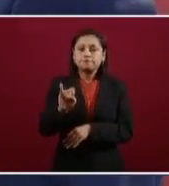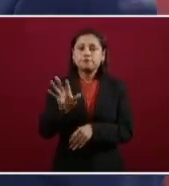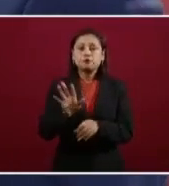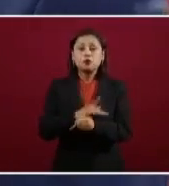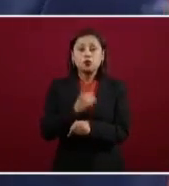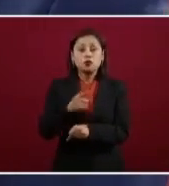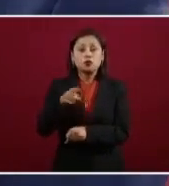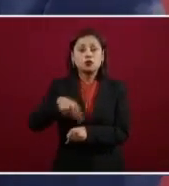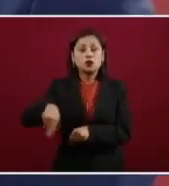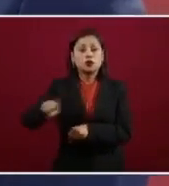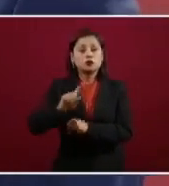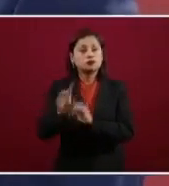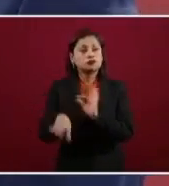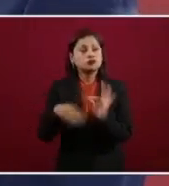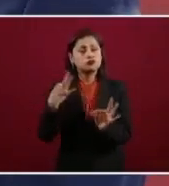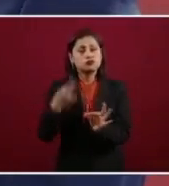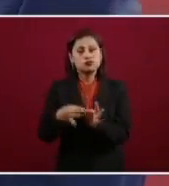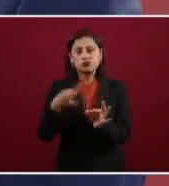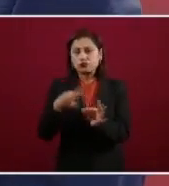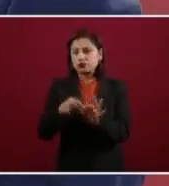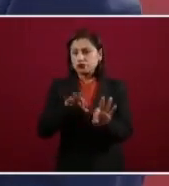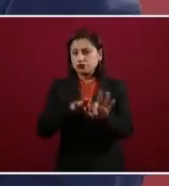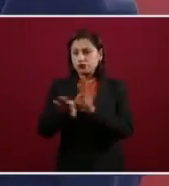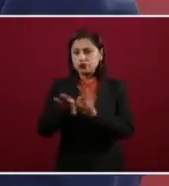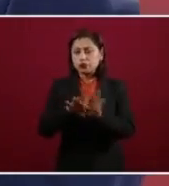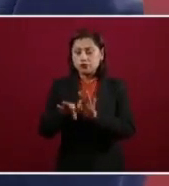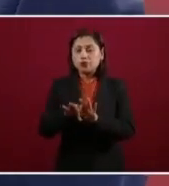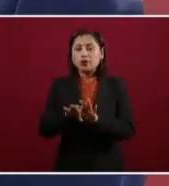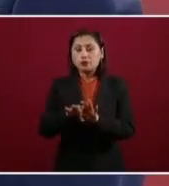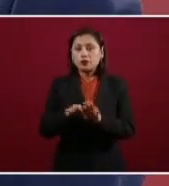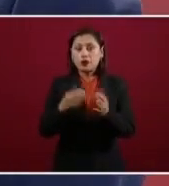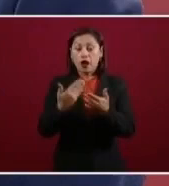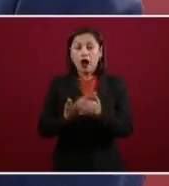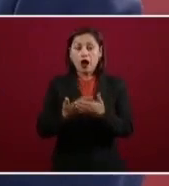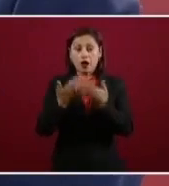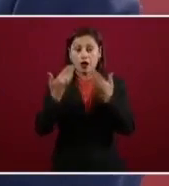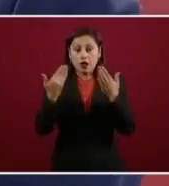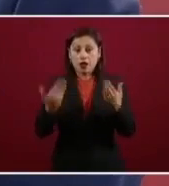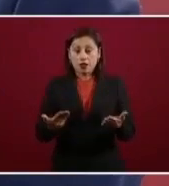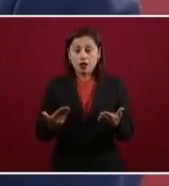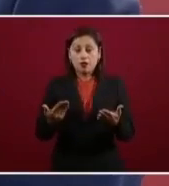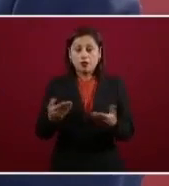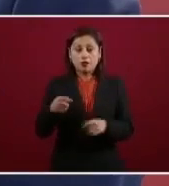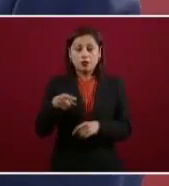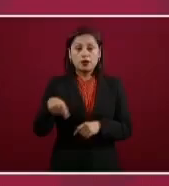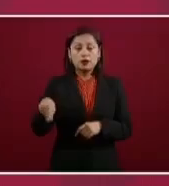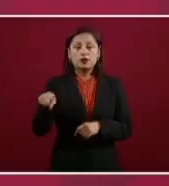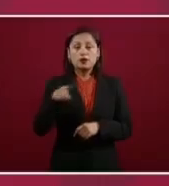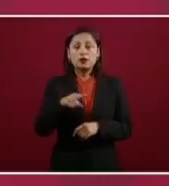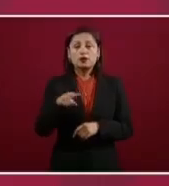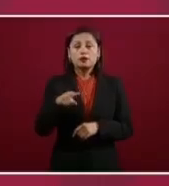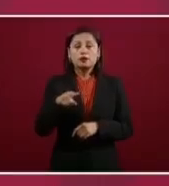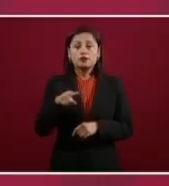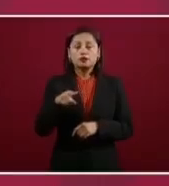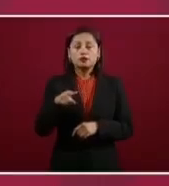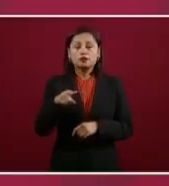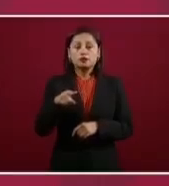muy bien sobre todo ahora que tienen como tarea